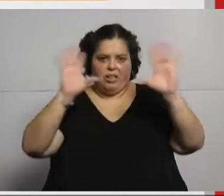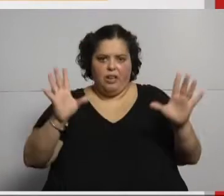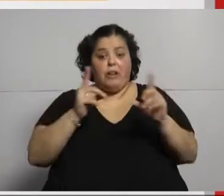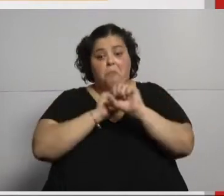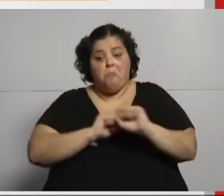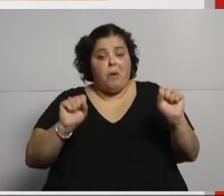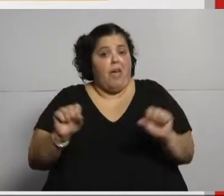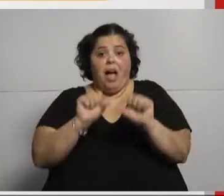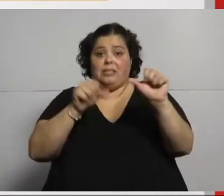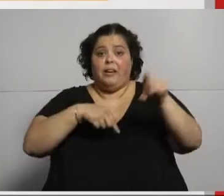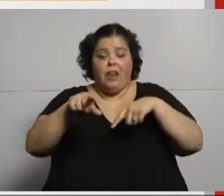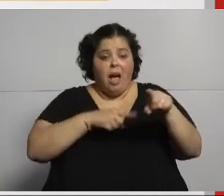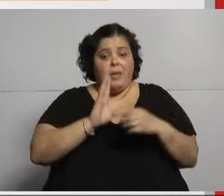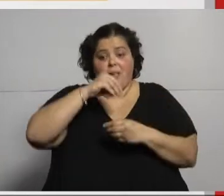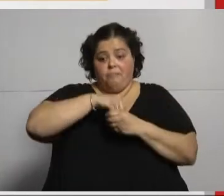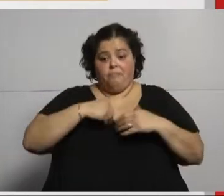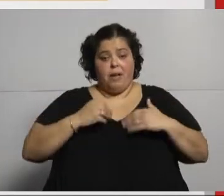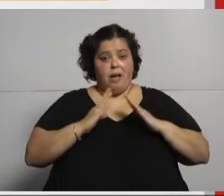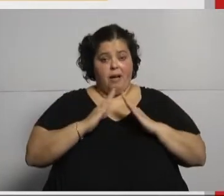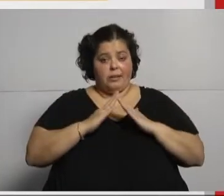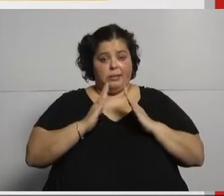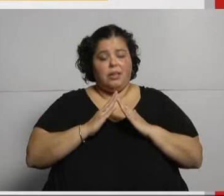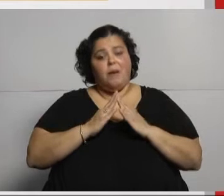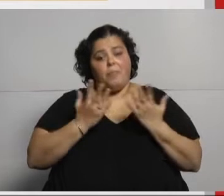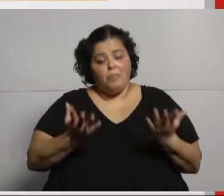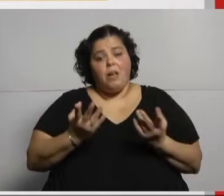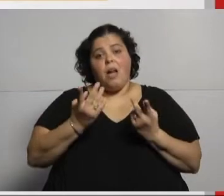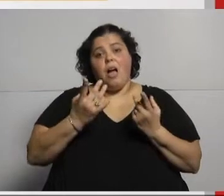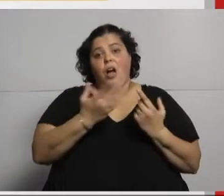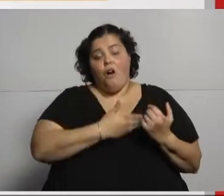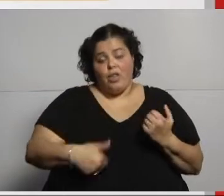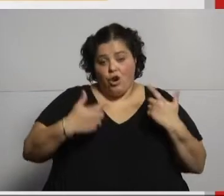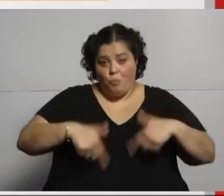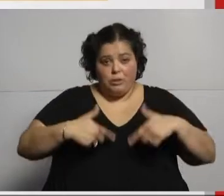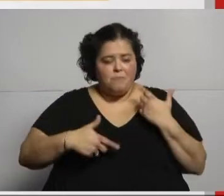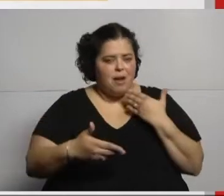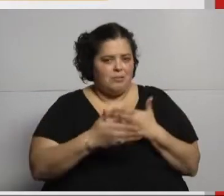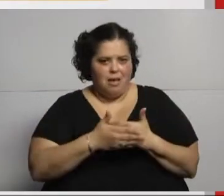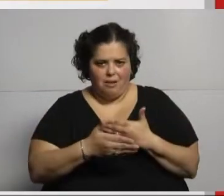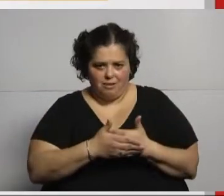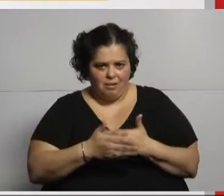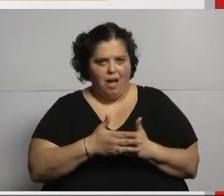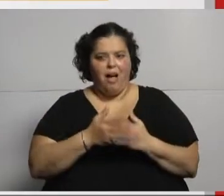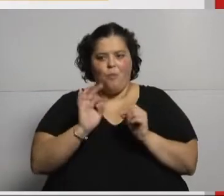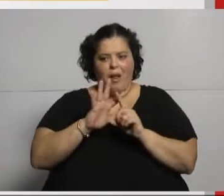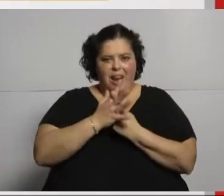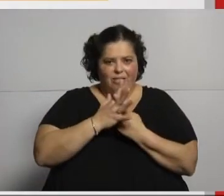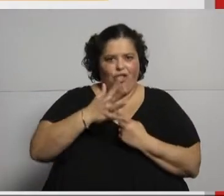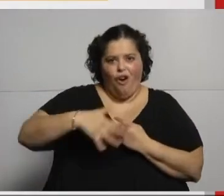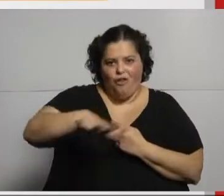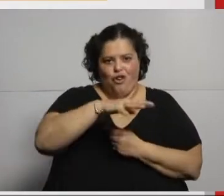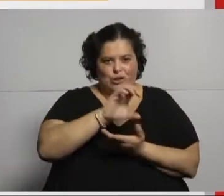el hogar. De hecho, de tener un gobierno municipal tan cerca que forme parte del entorno del ciudadano. Y de esa